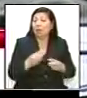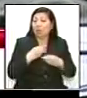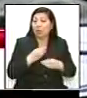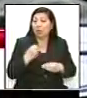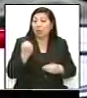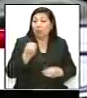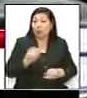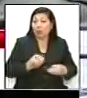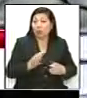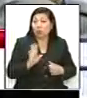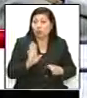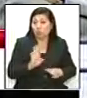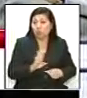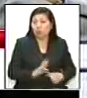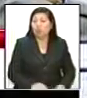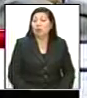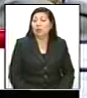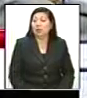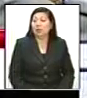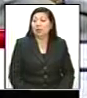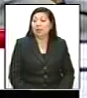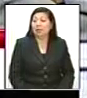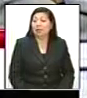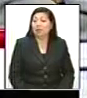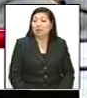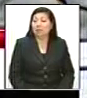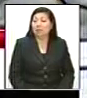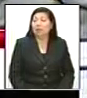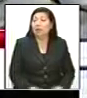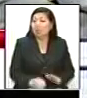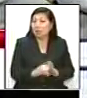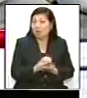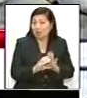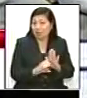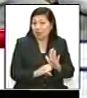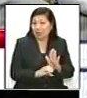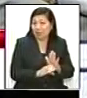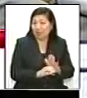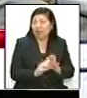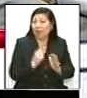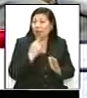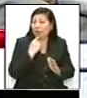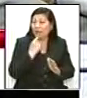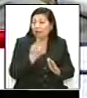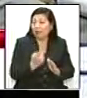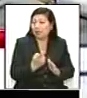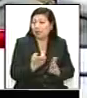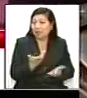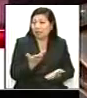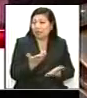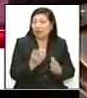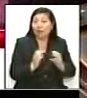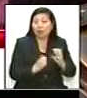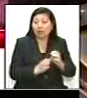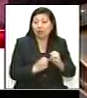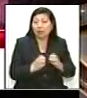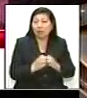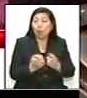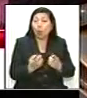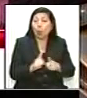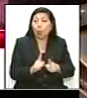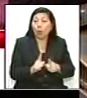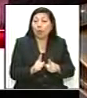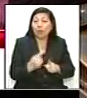Poder Judicial en su respectiva categoría. Entonces, la Constitución está prácticamente equiparando en cuanto a